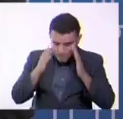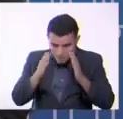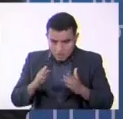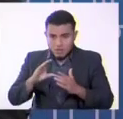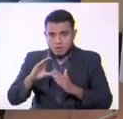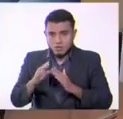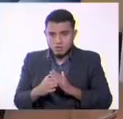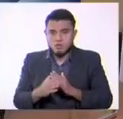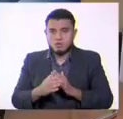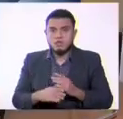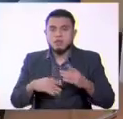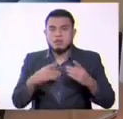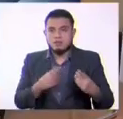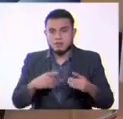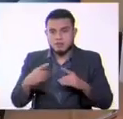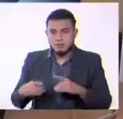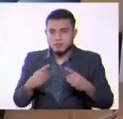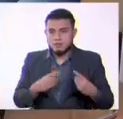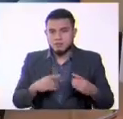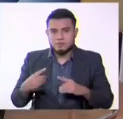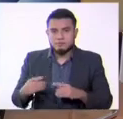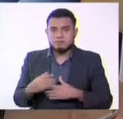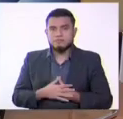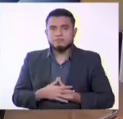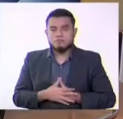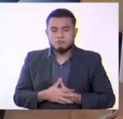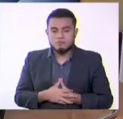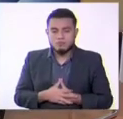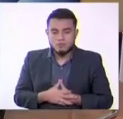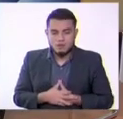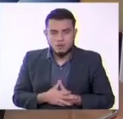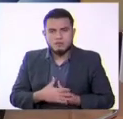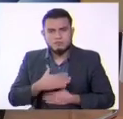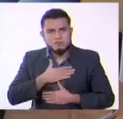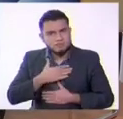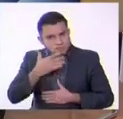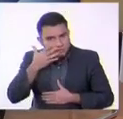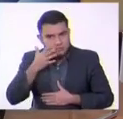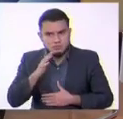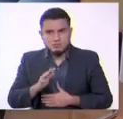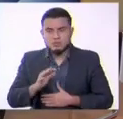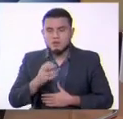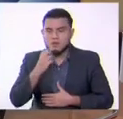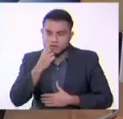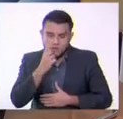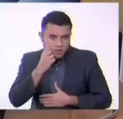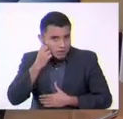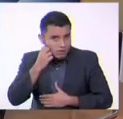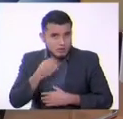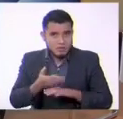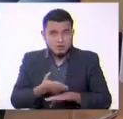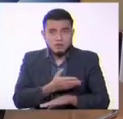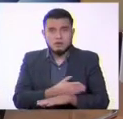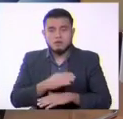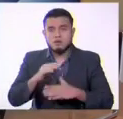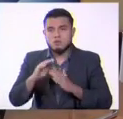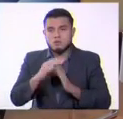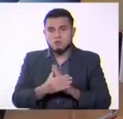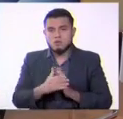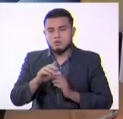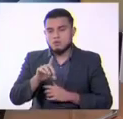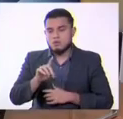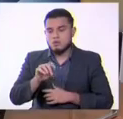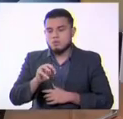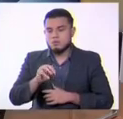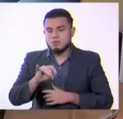cultura es dinámica. Nos daba algunos ejemplos, Federico, anteriormente de la cultura dominante y la cultura